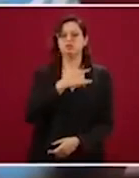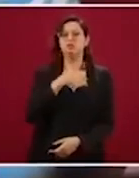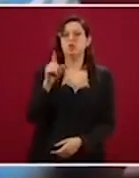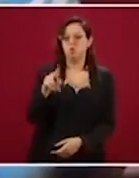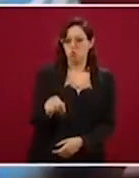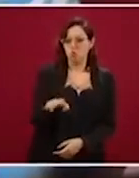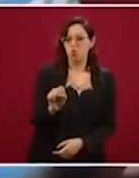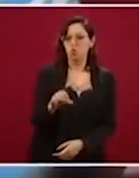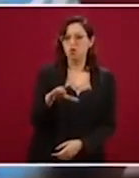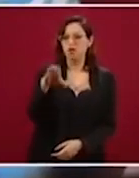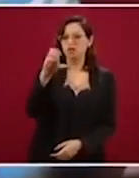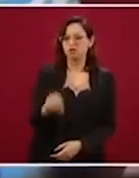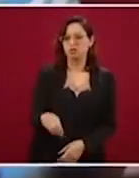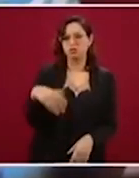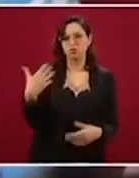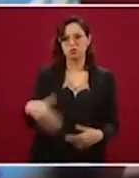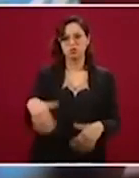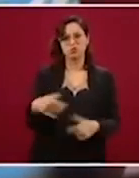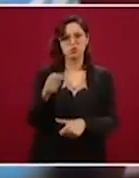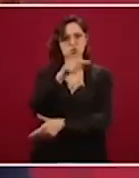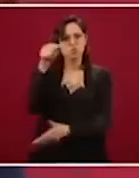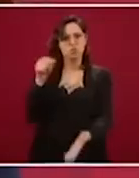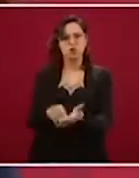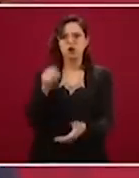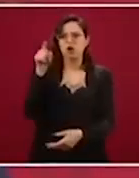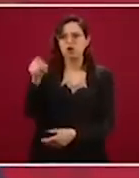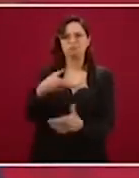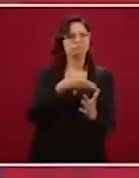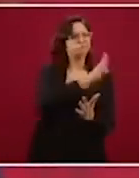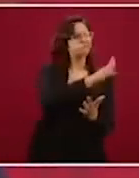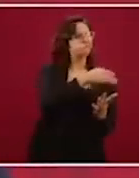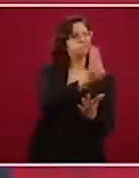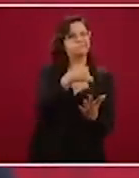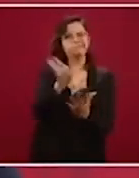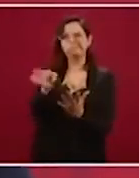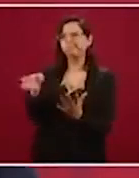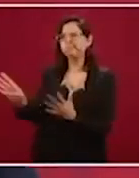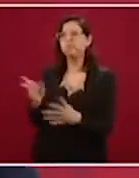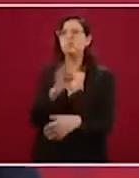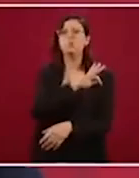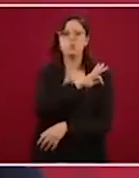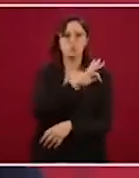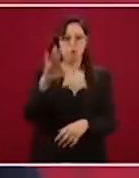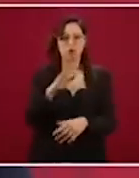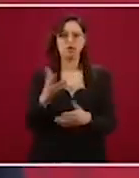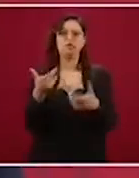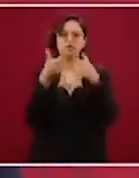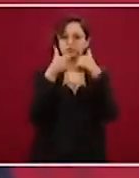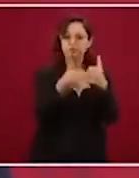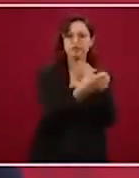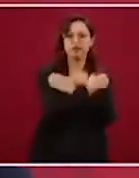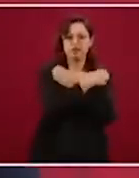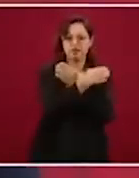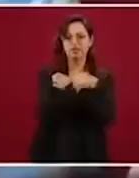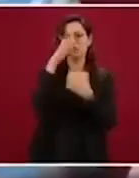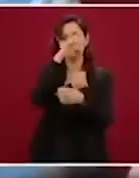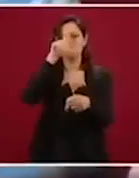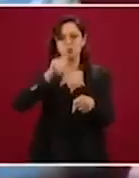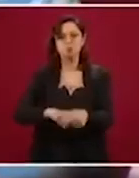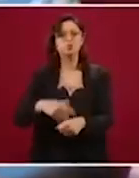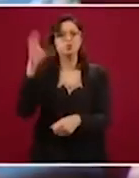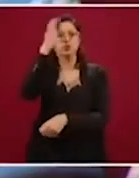multilateral por excelencia a través del cual podemos promover la educación en materia cultural, la